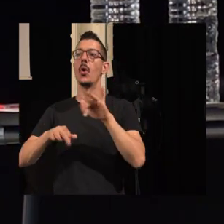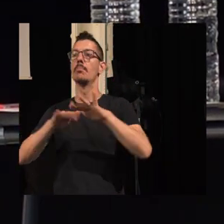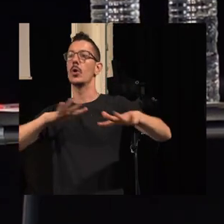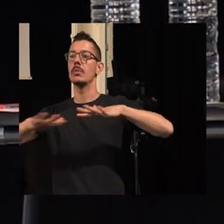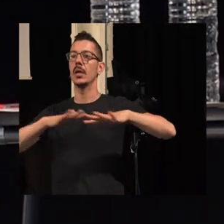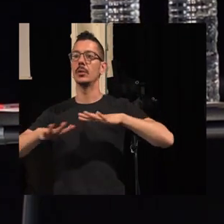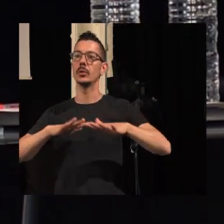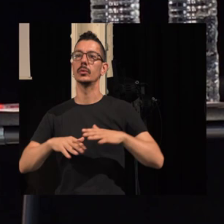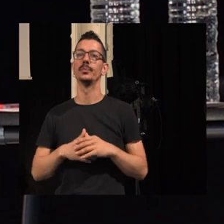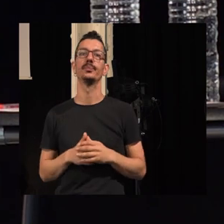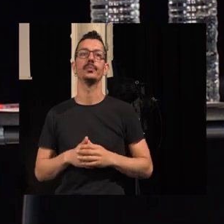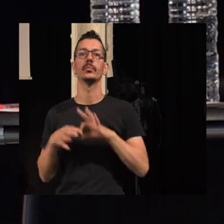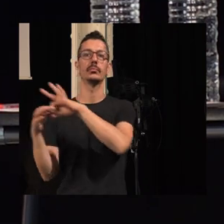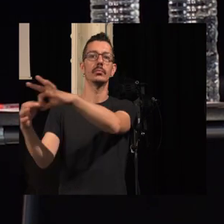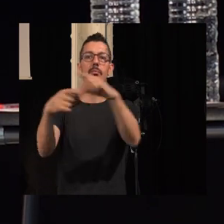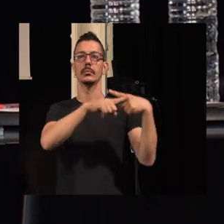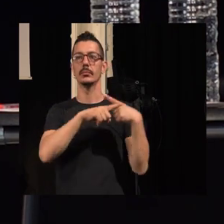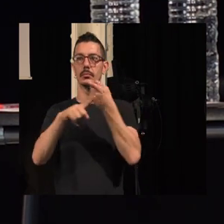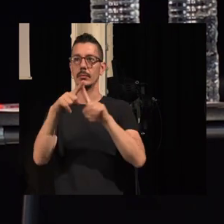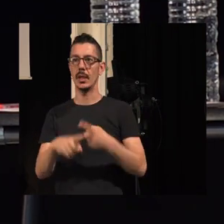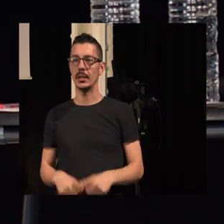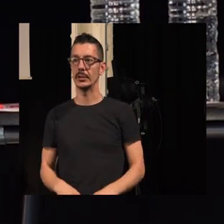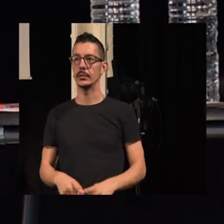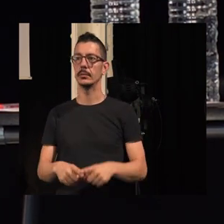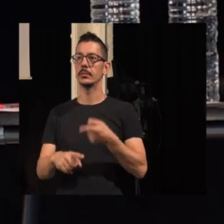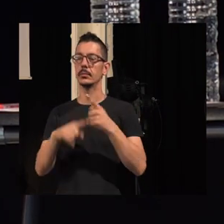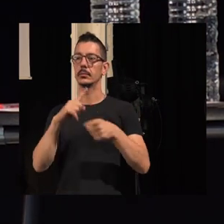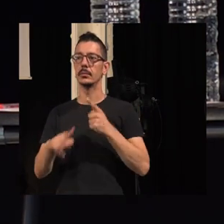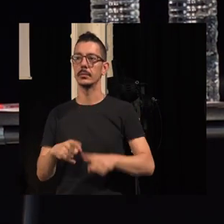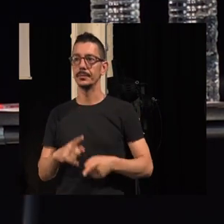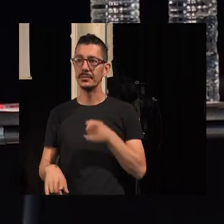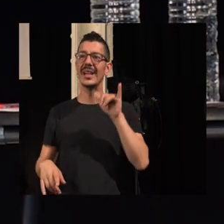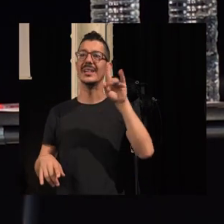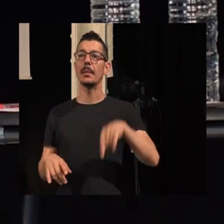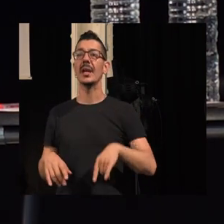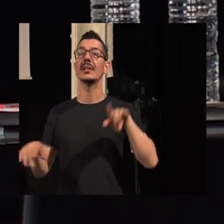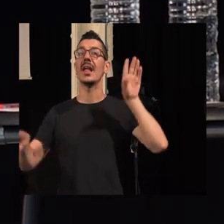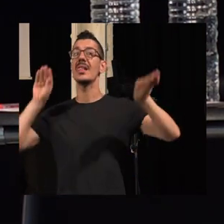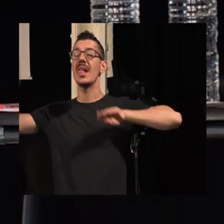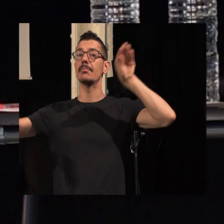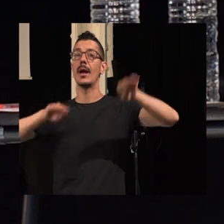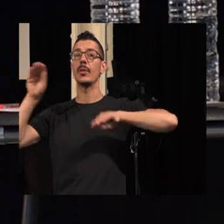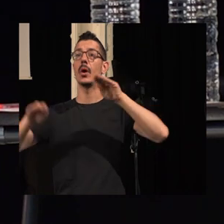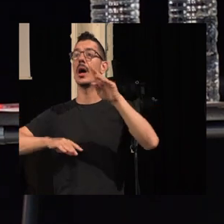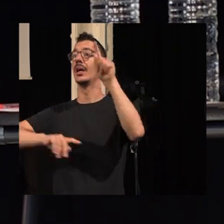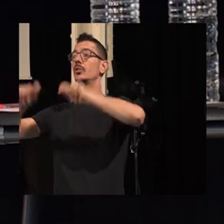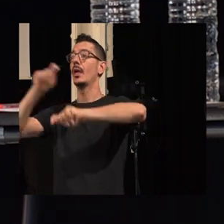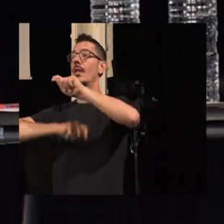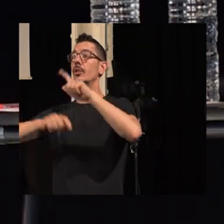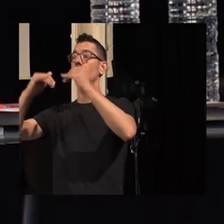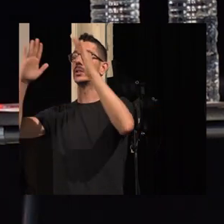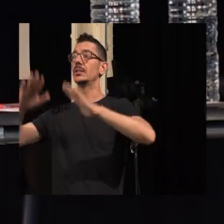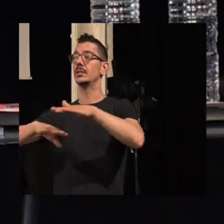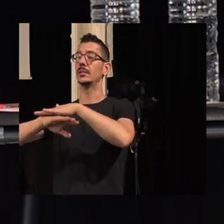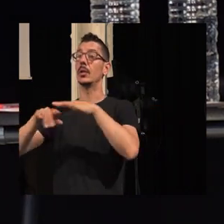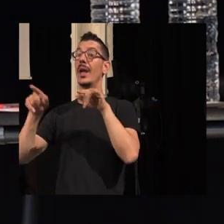intermovimientos, y por primera vez llamando no solo las asociaciones institucionales, que normalmente tienen el exclusivo de